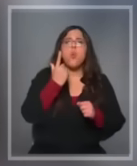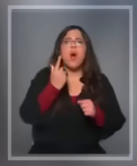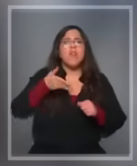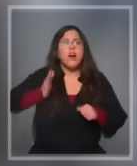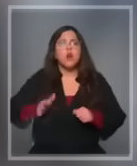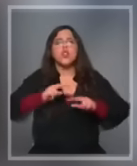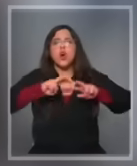caso